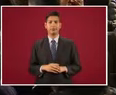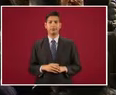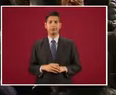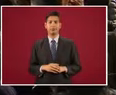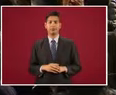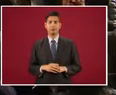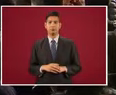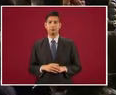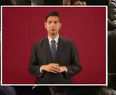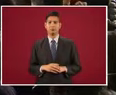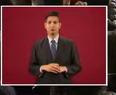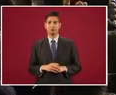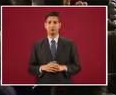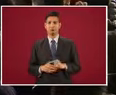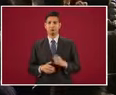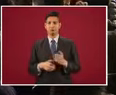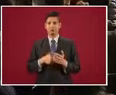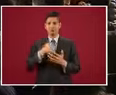Por cachito.